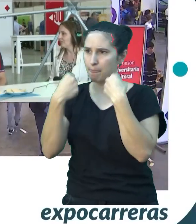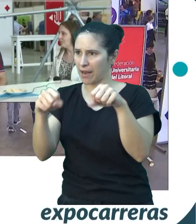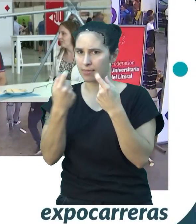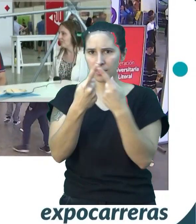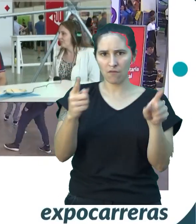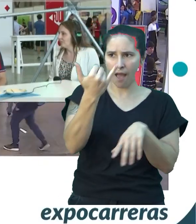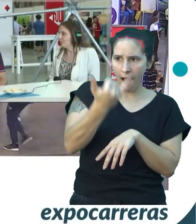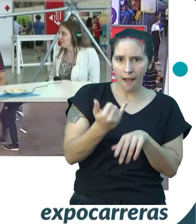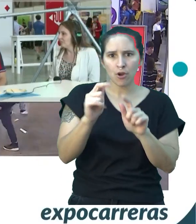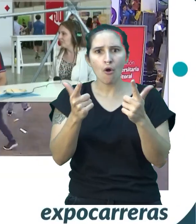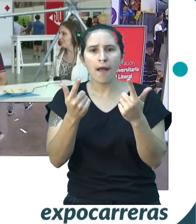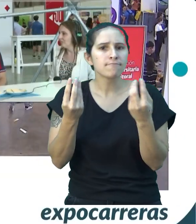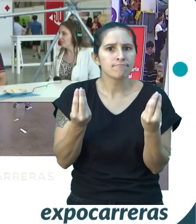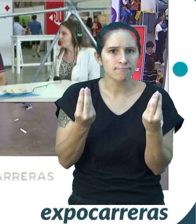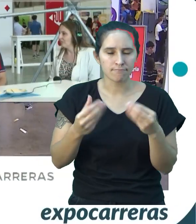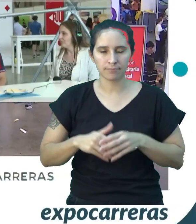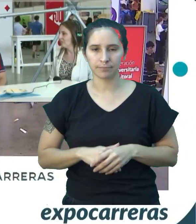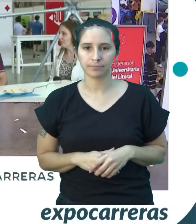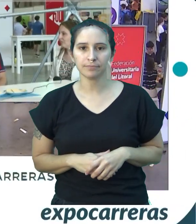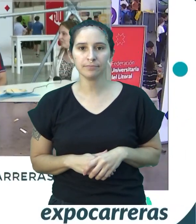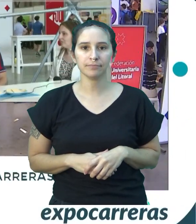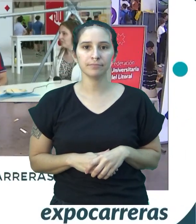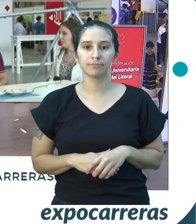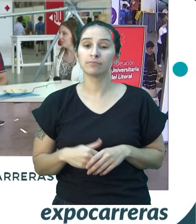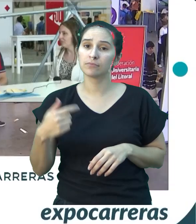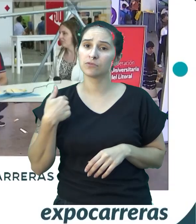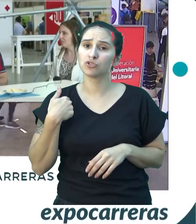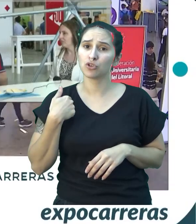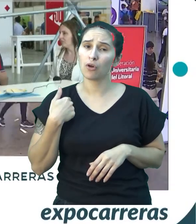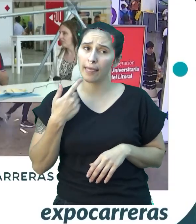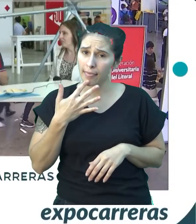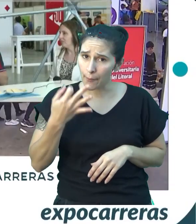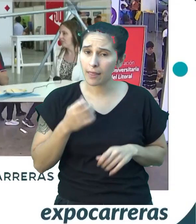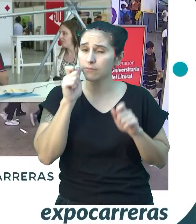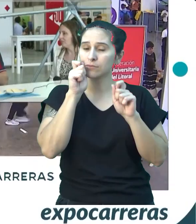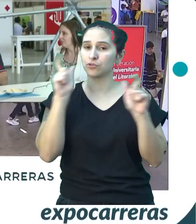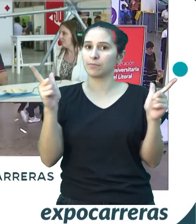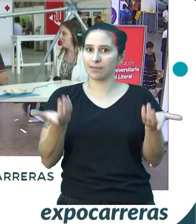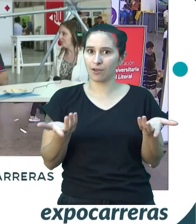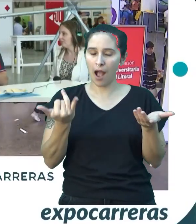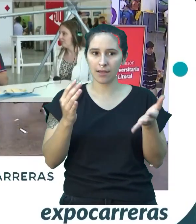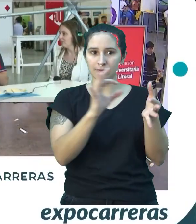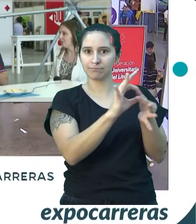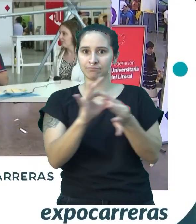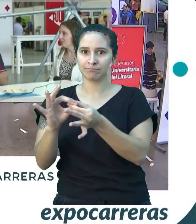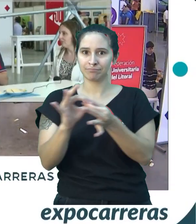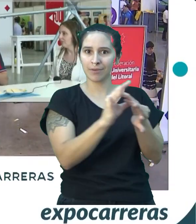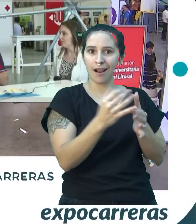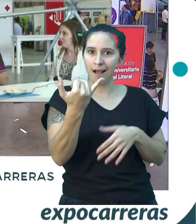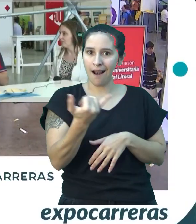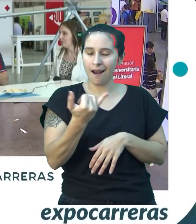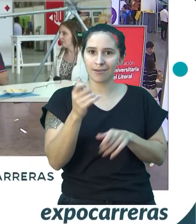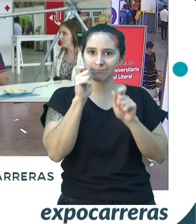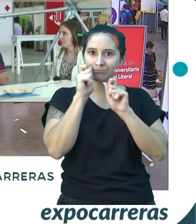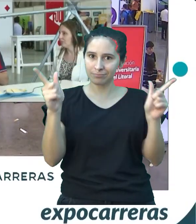Bien, sinceramente creo que me sorprendió lo correlacionado que estaban. Creo que justamente eso tiene el rubro